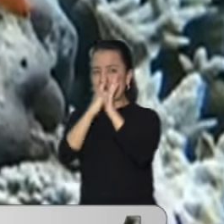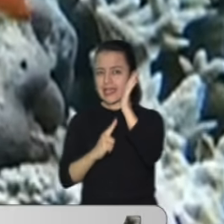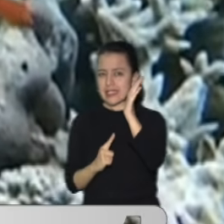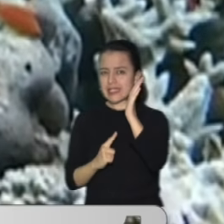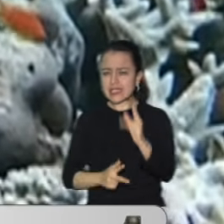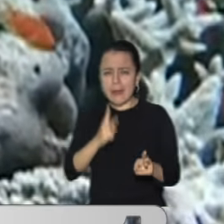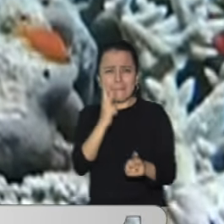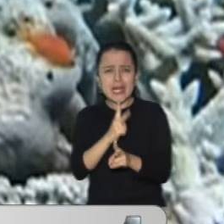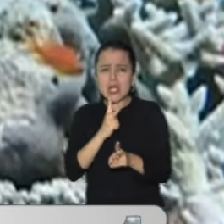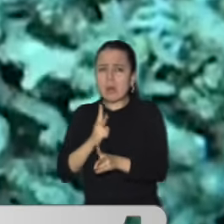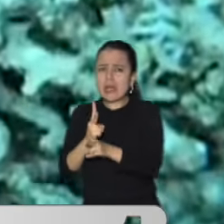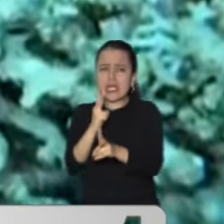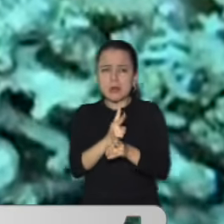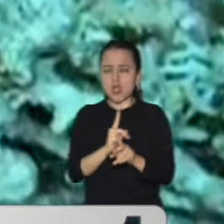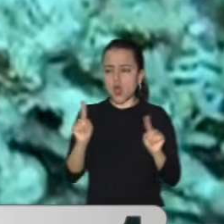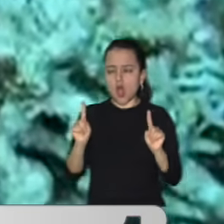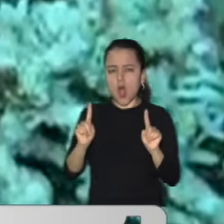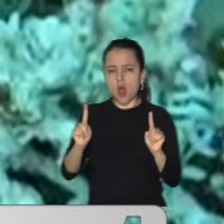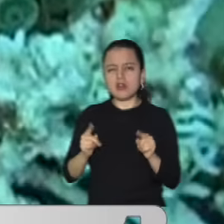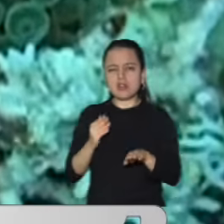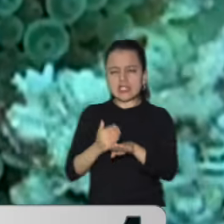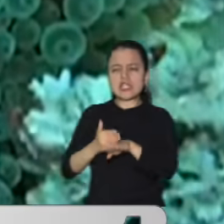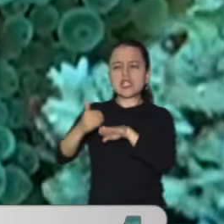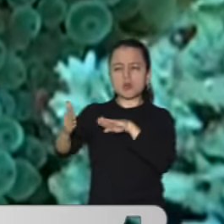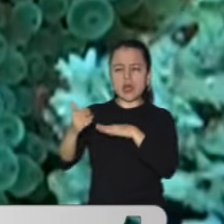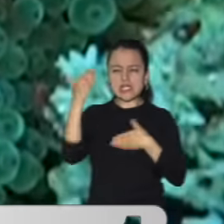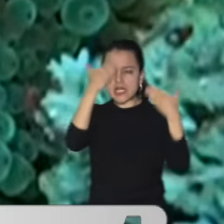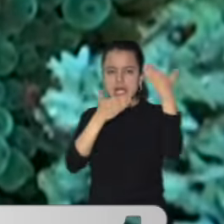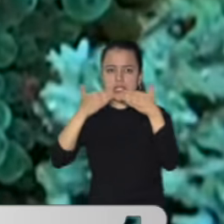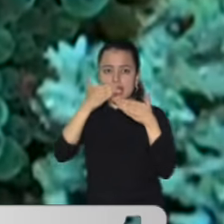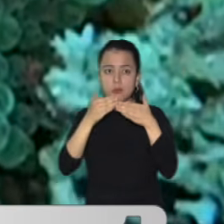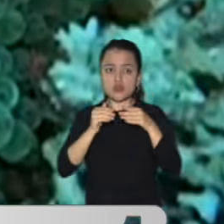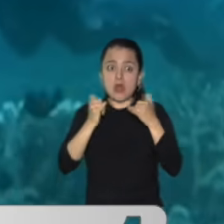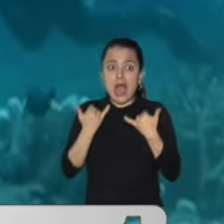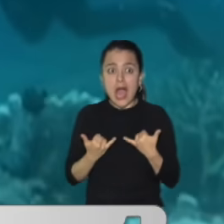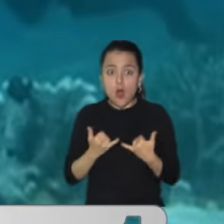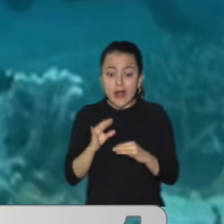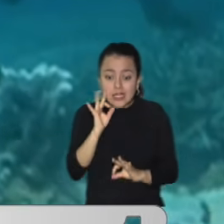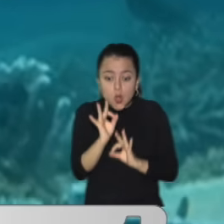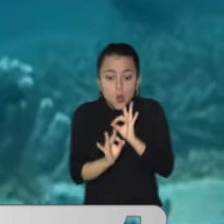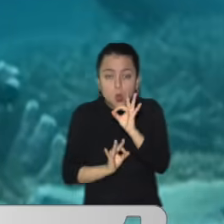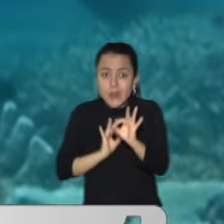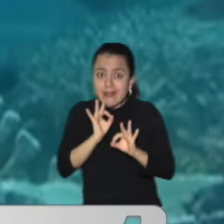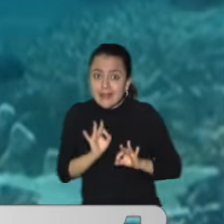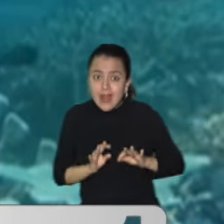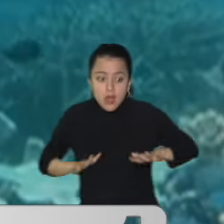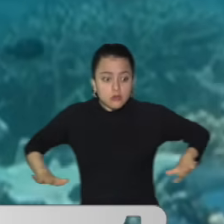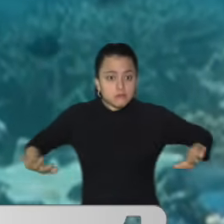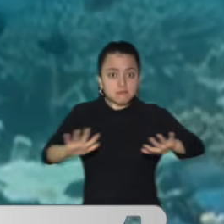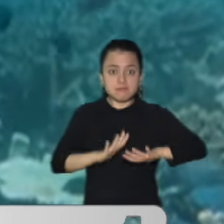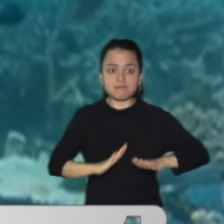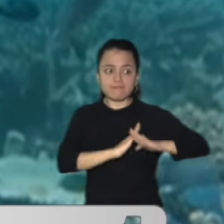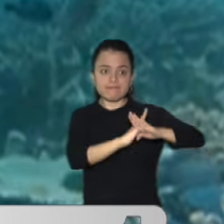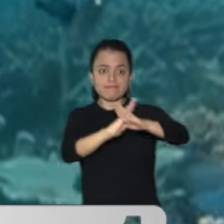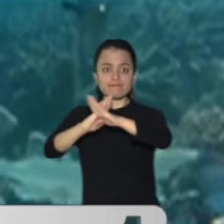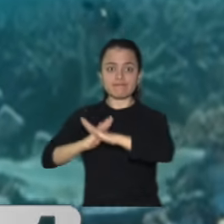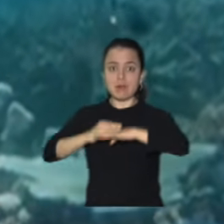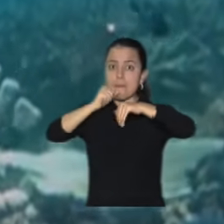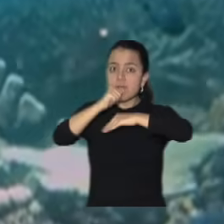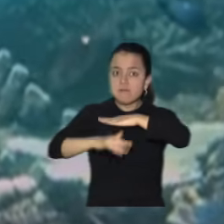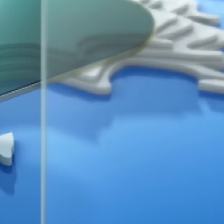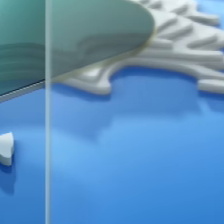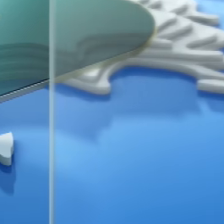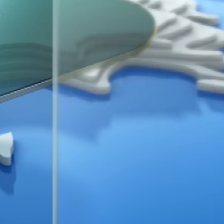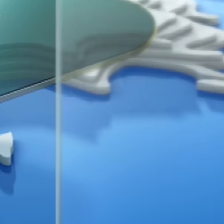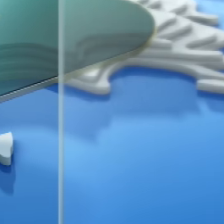ONU y de hecho es vista como un medio de sensibilizar a la comunidad internacional y de contribuir a la salvaguardia de estos